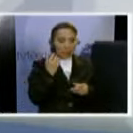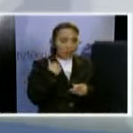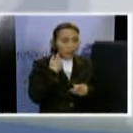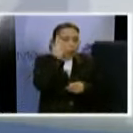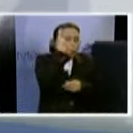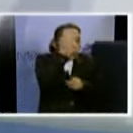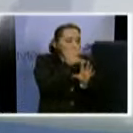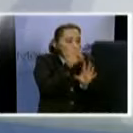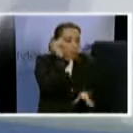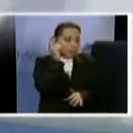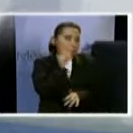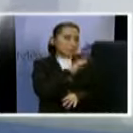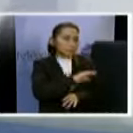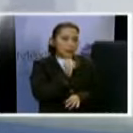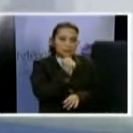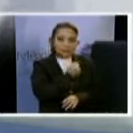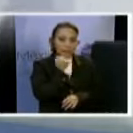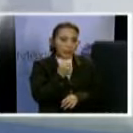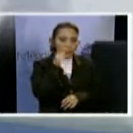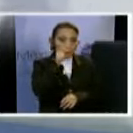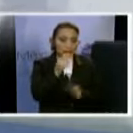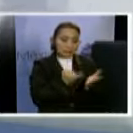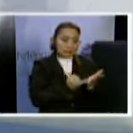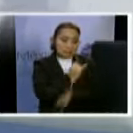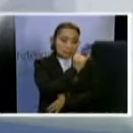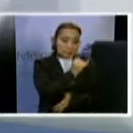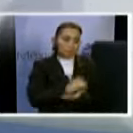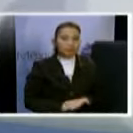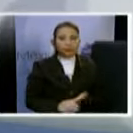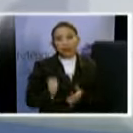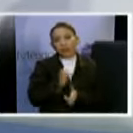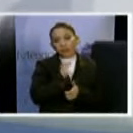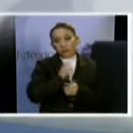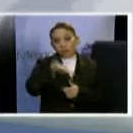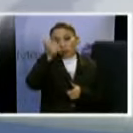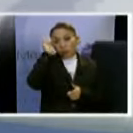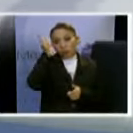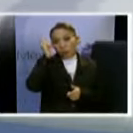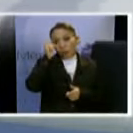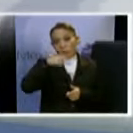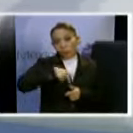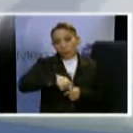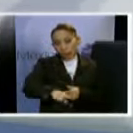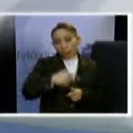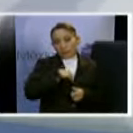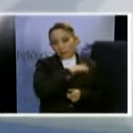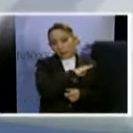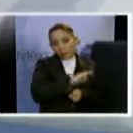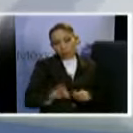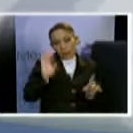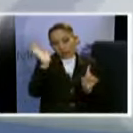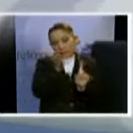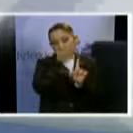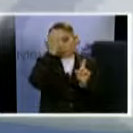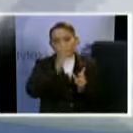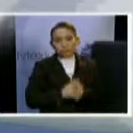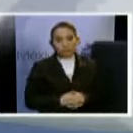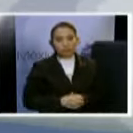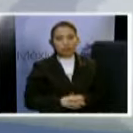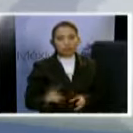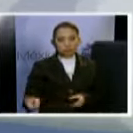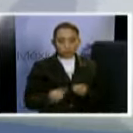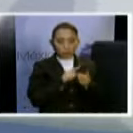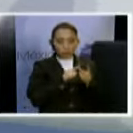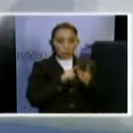uno, pero desafortunadamente ese uno es el que toma las decisiones. Entonces espero que pronto se pueda convencer de esto.